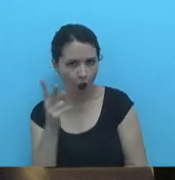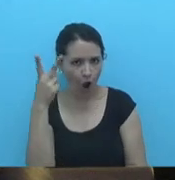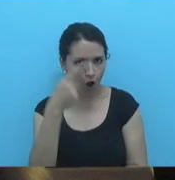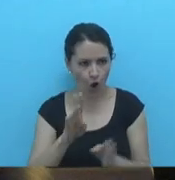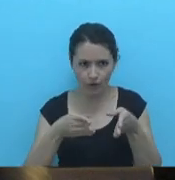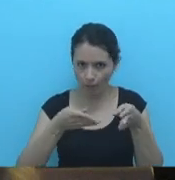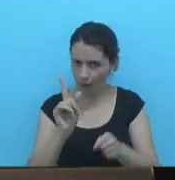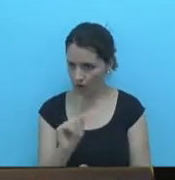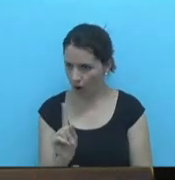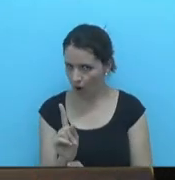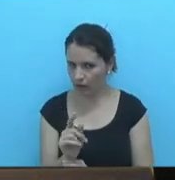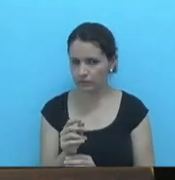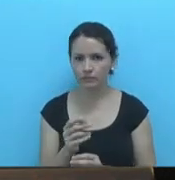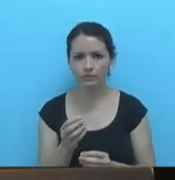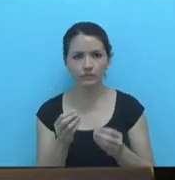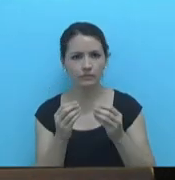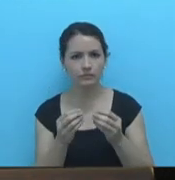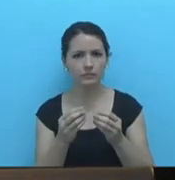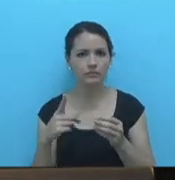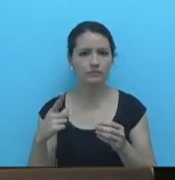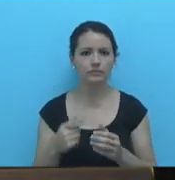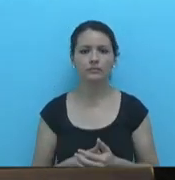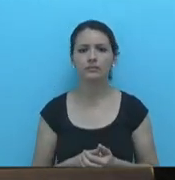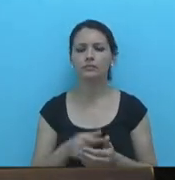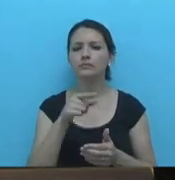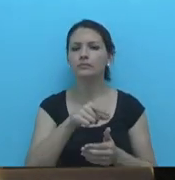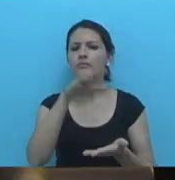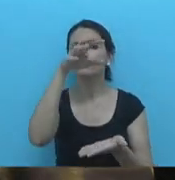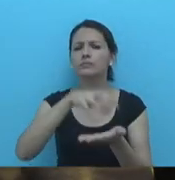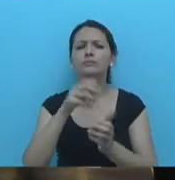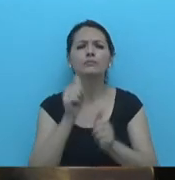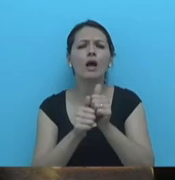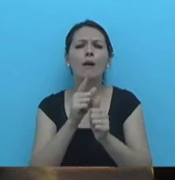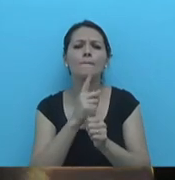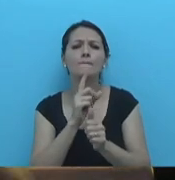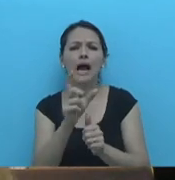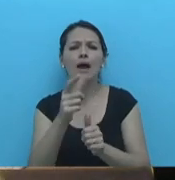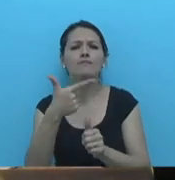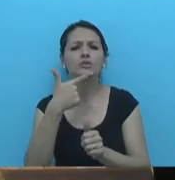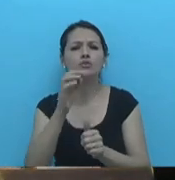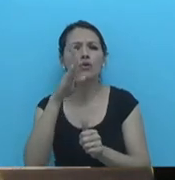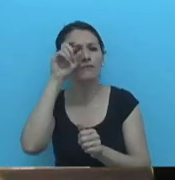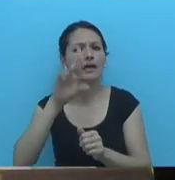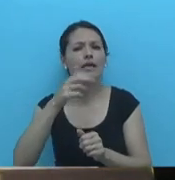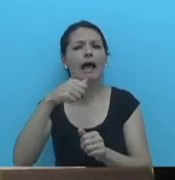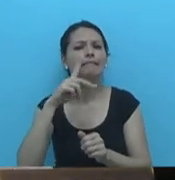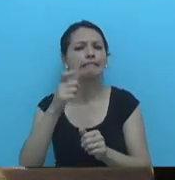es la multinacional, 20 de noviembre, Día de la Soberanía. ¿Qué significa la soberanía hoy en la